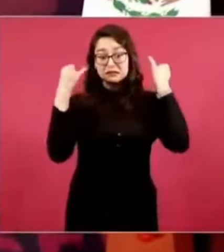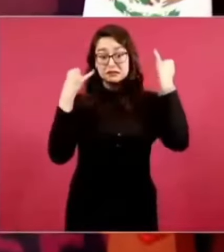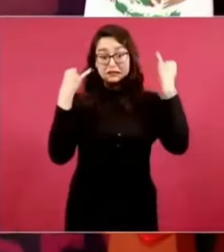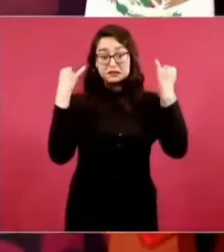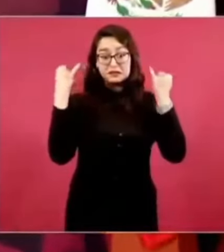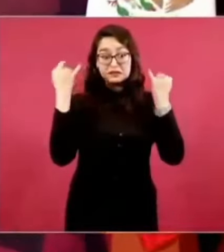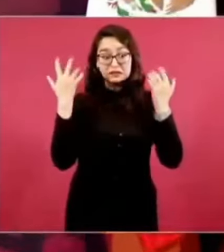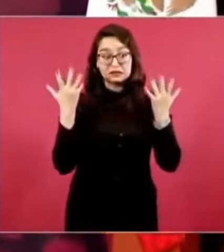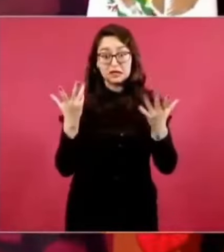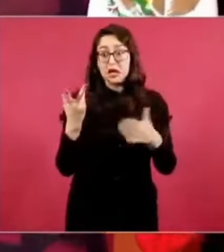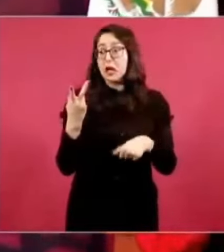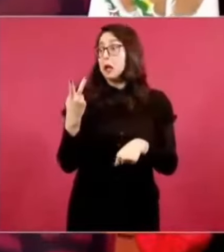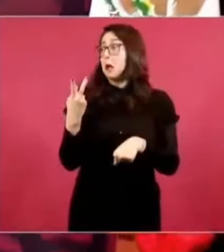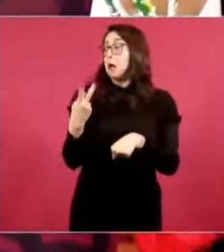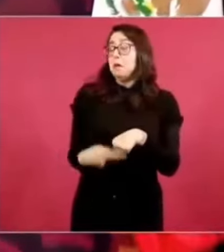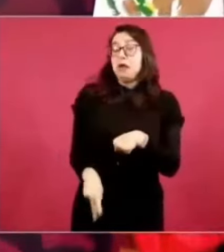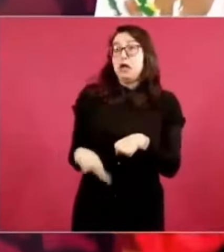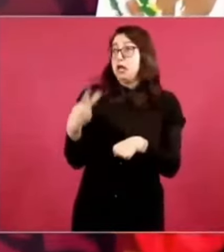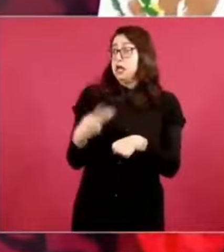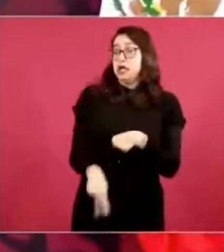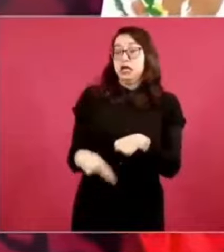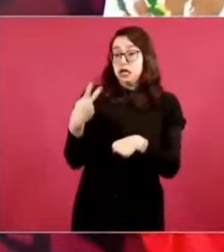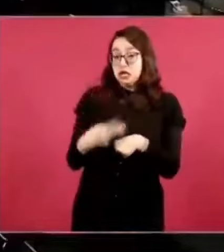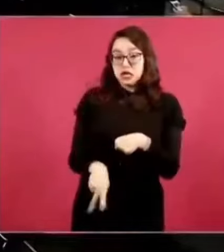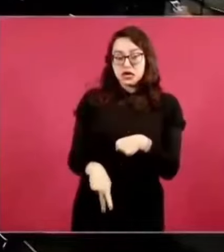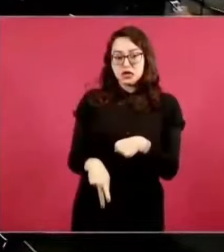el riesgo de la democracia.